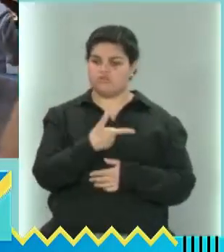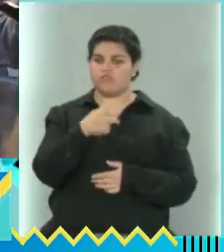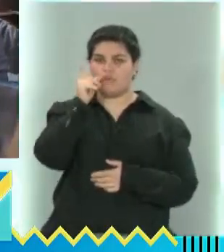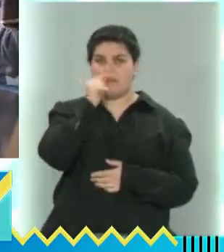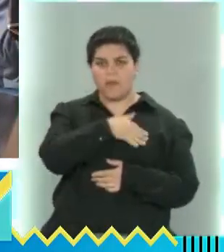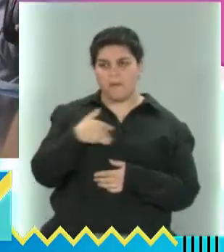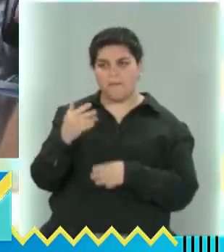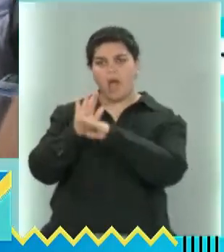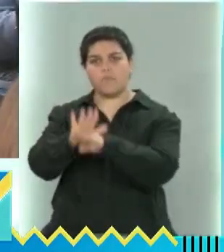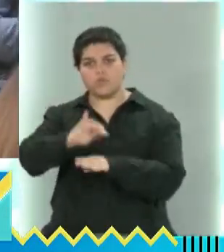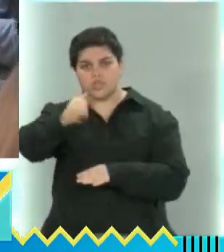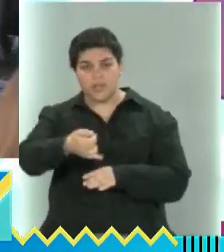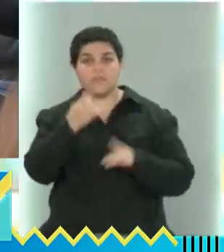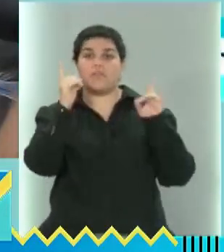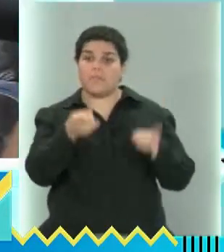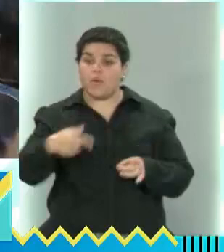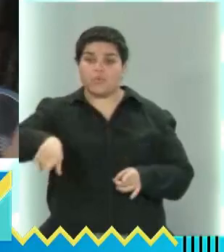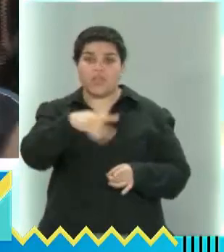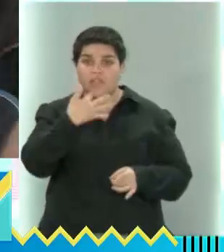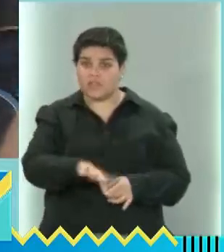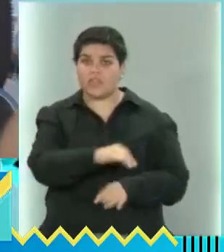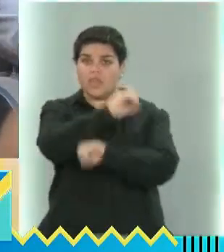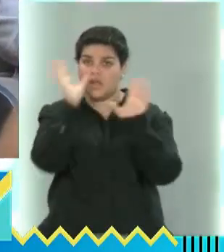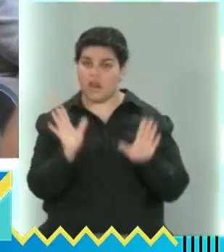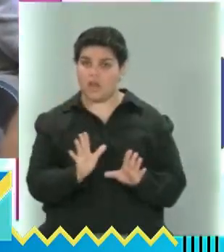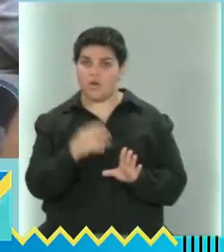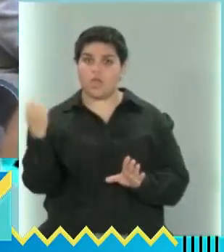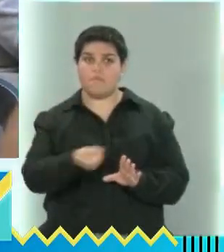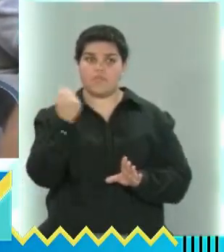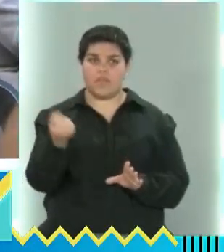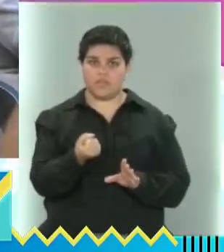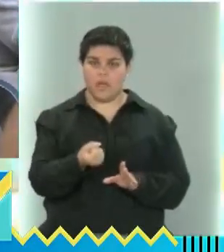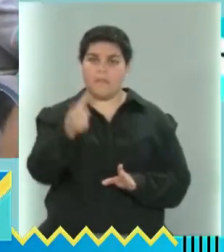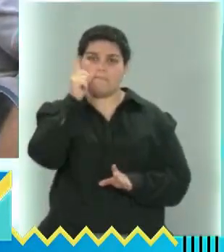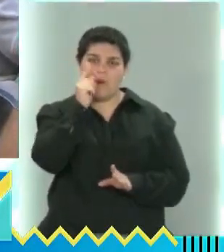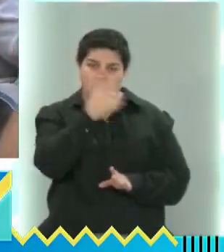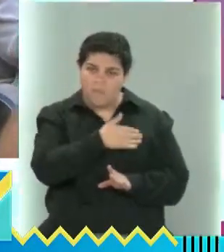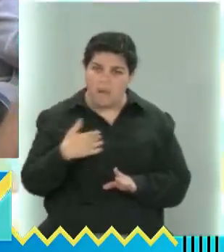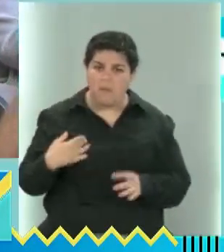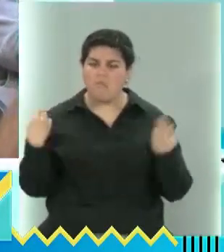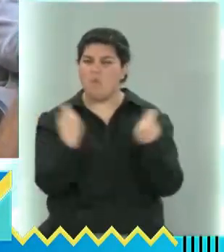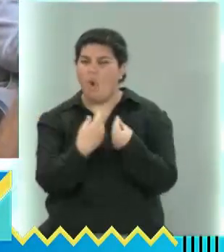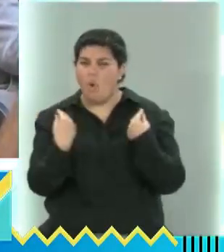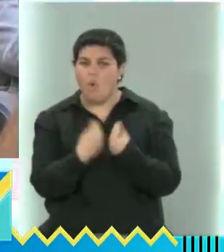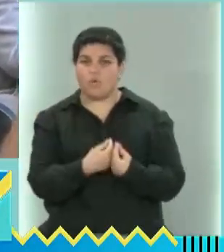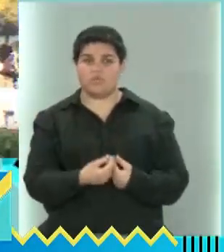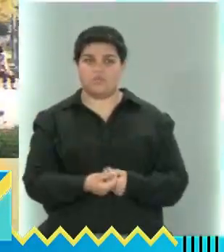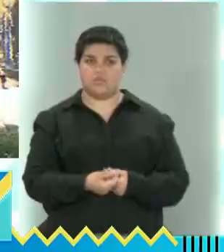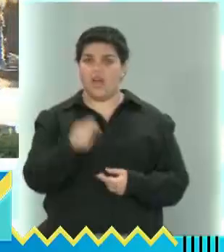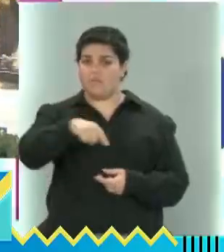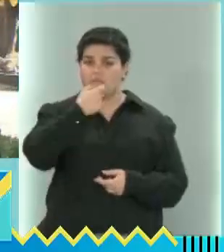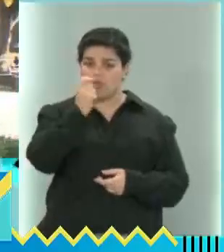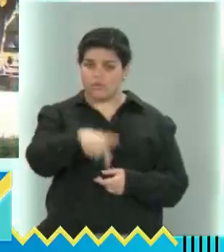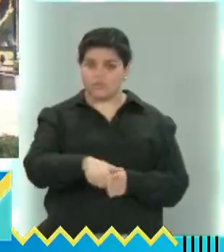de nuestros padres. Pero también yo quiero que ustedes entiendan que tenemos a miles de papás, aquí solamente en